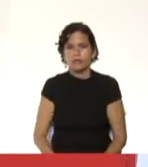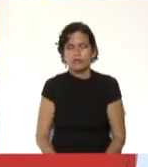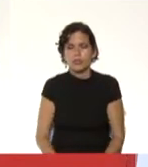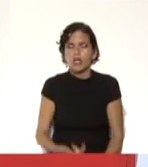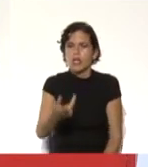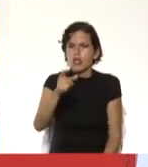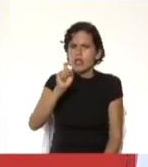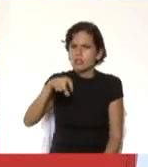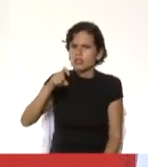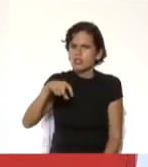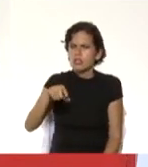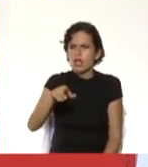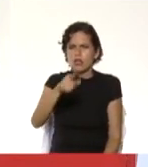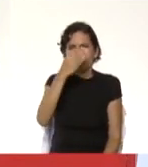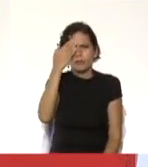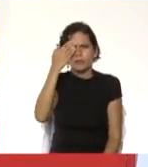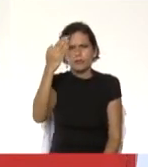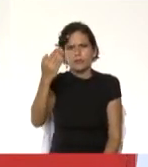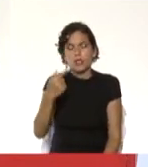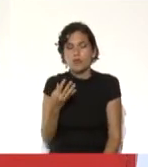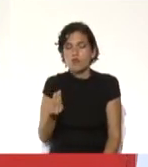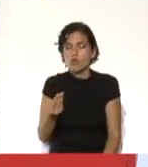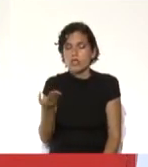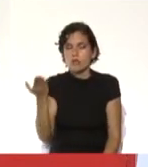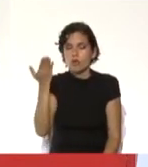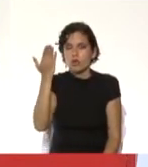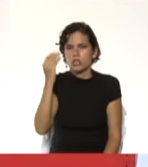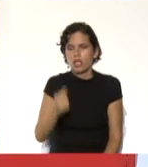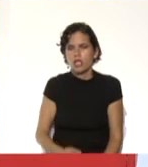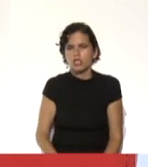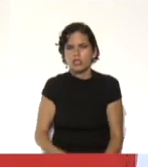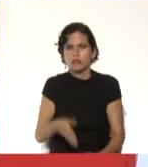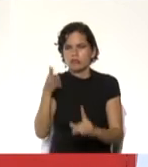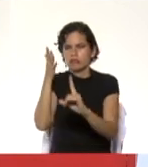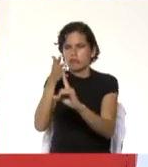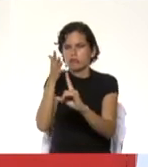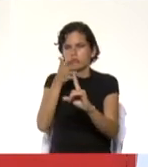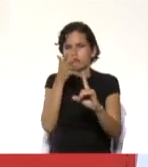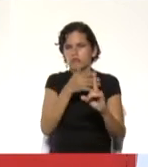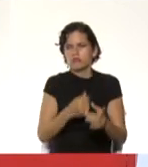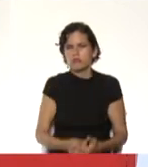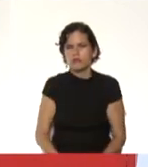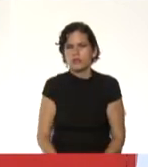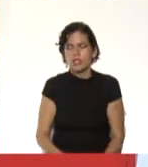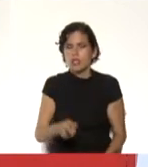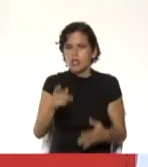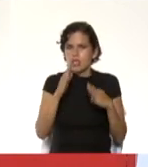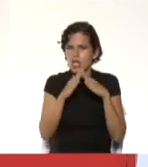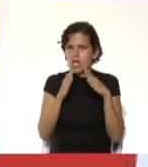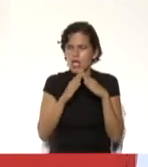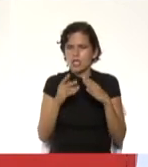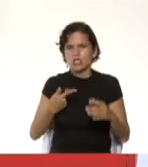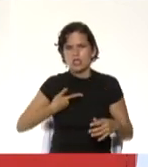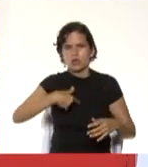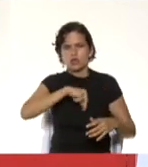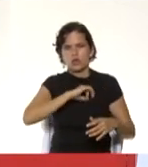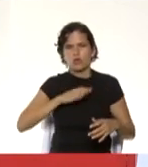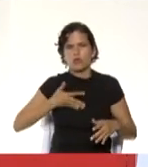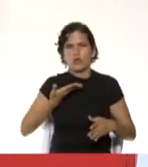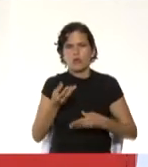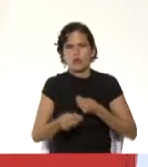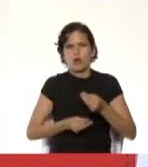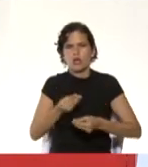Es necesario tomar en cuenta y muy importante algunas orientaciones que desde el hogar nosotros podemos